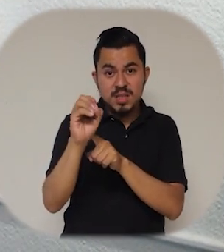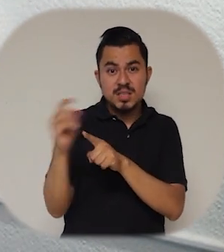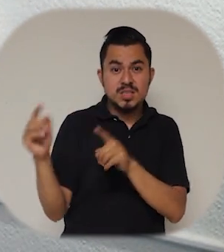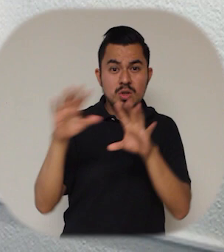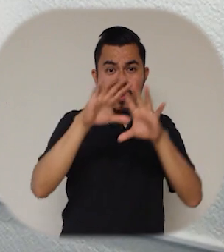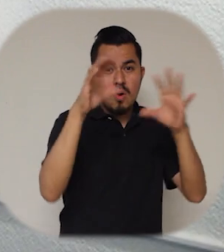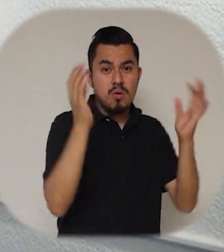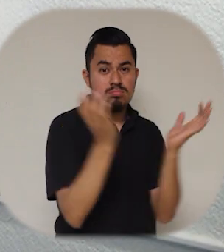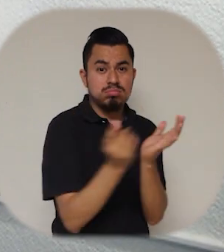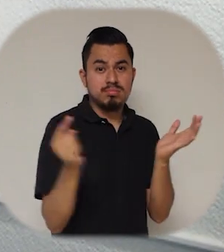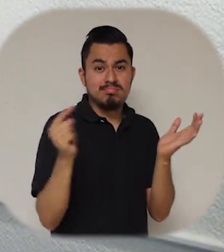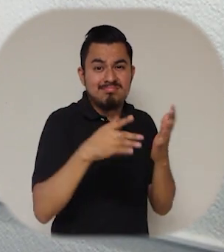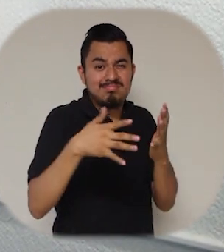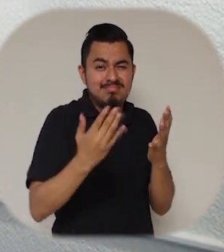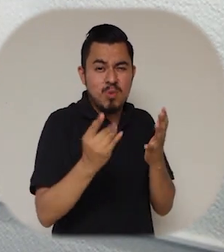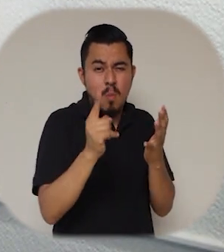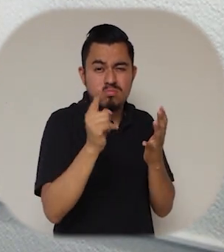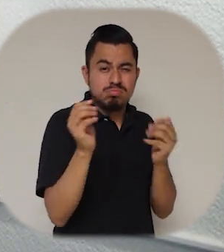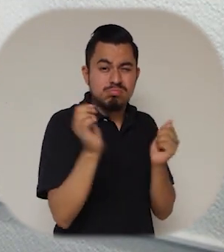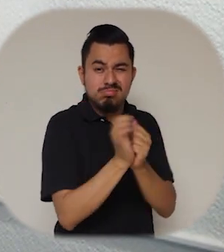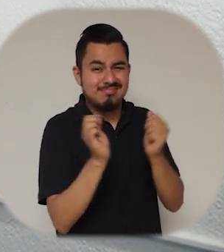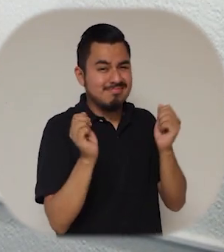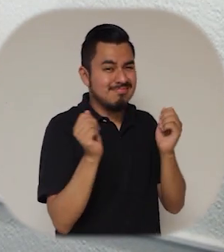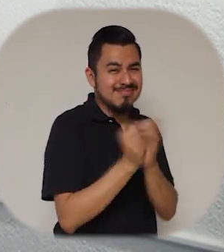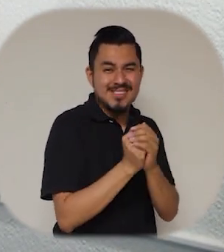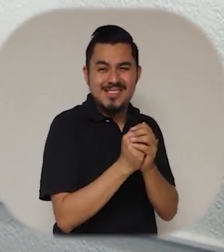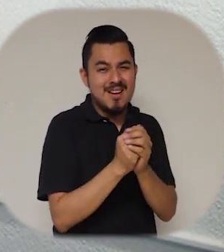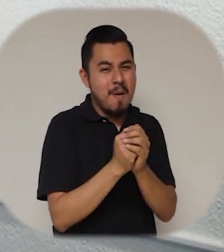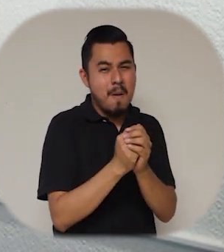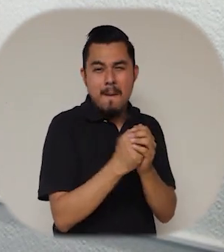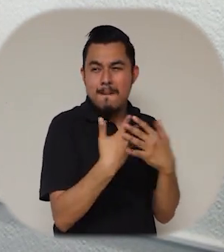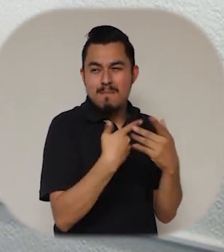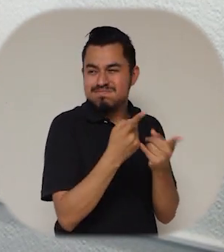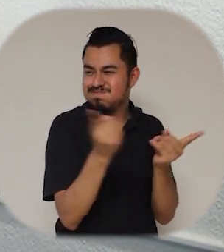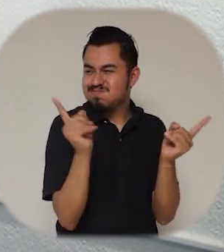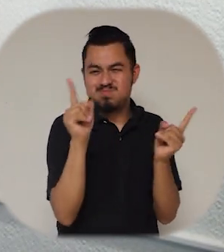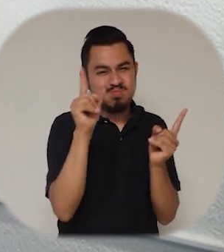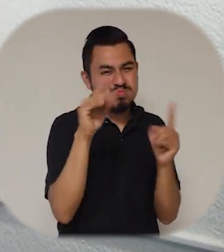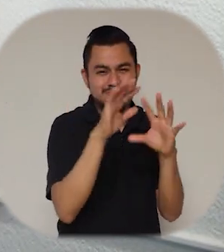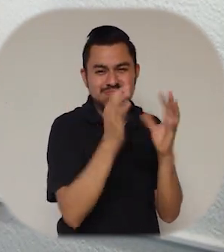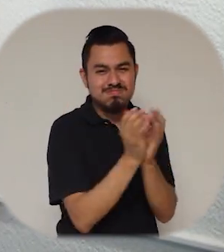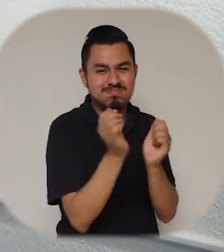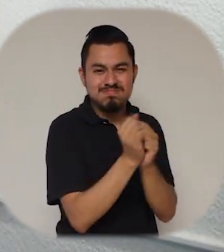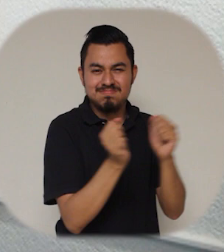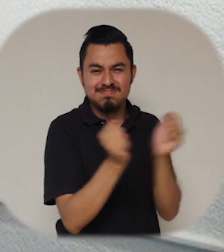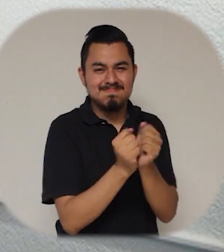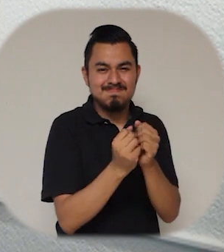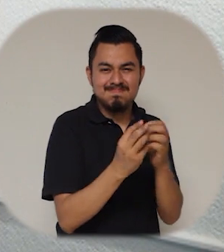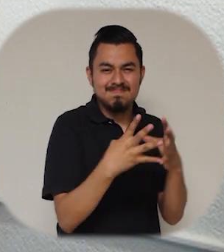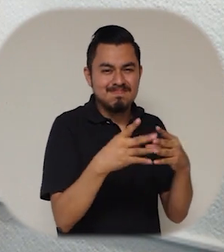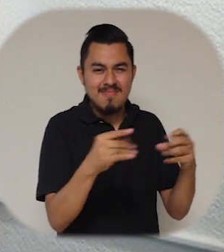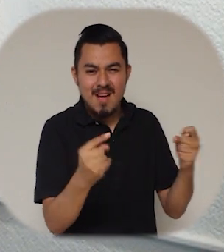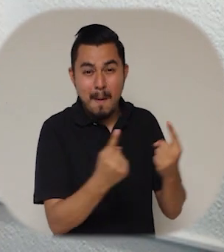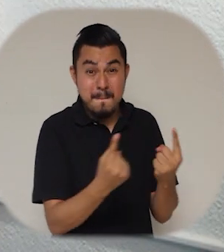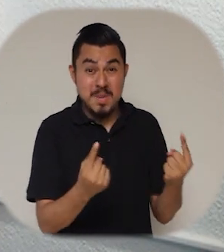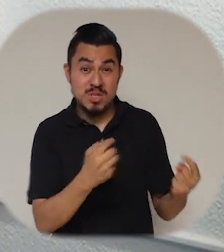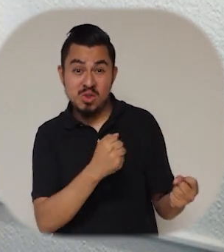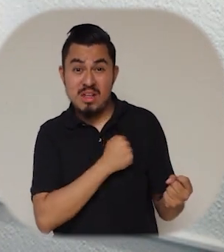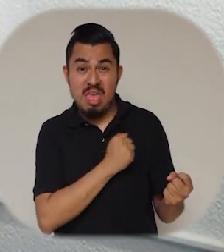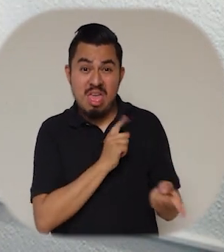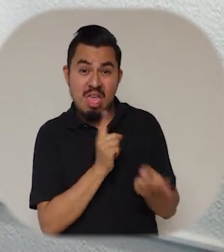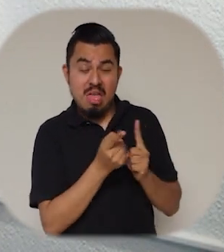humano. Algo que el ser humano no puede resolver por su cuenta. Este problema fundamental que el hombre no puede